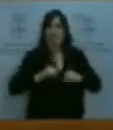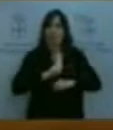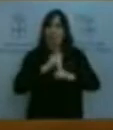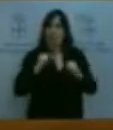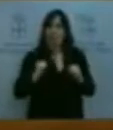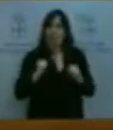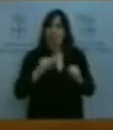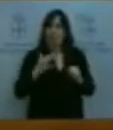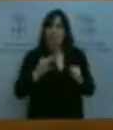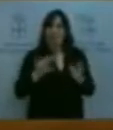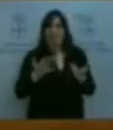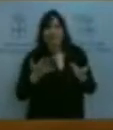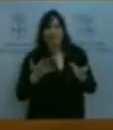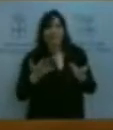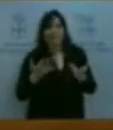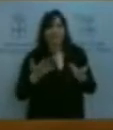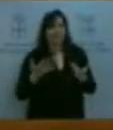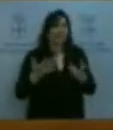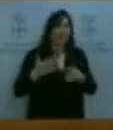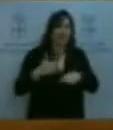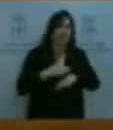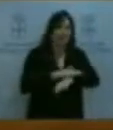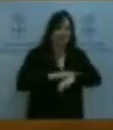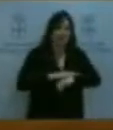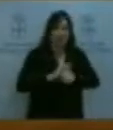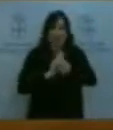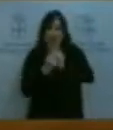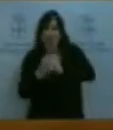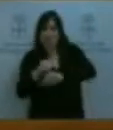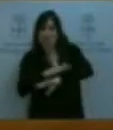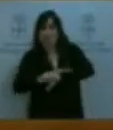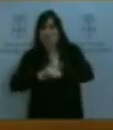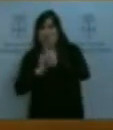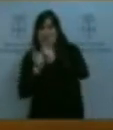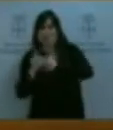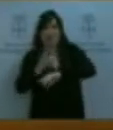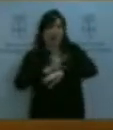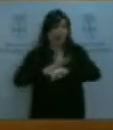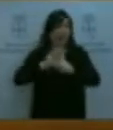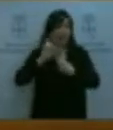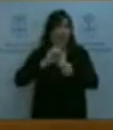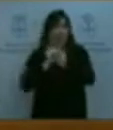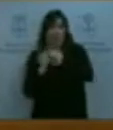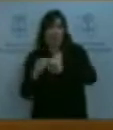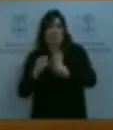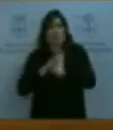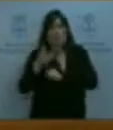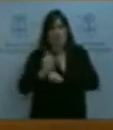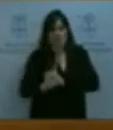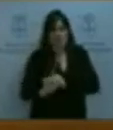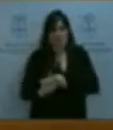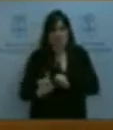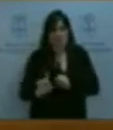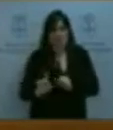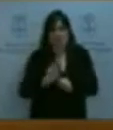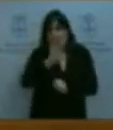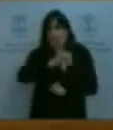de los cambios de ministros y de los cambios de los consejeros de educación correspondientes en cada comunidad autónoma. Como esta es una demanda